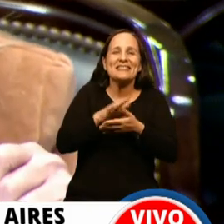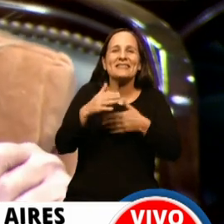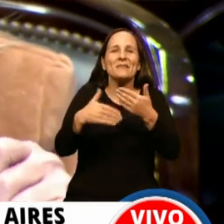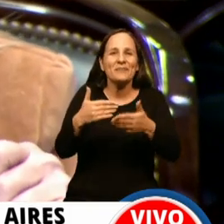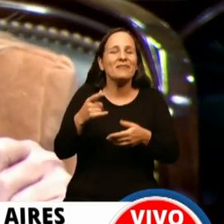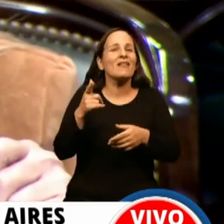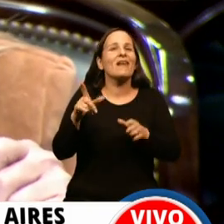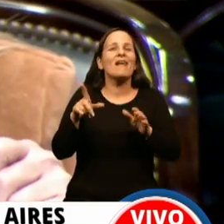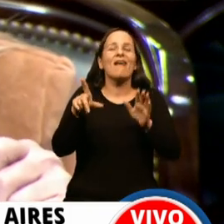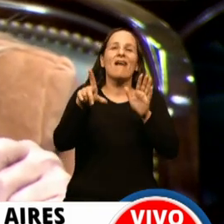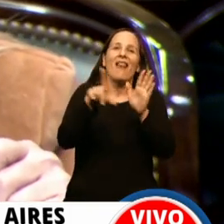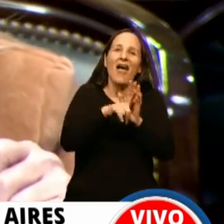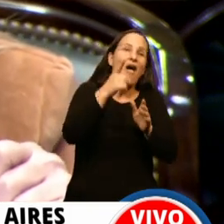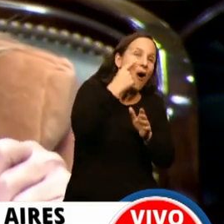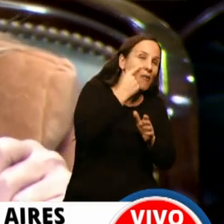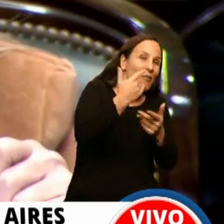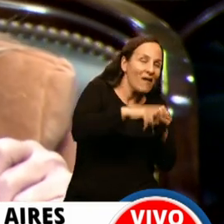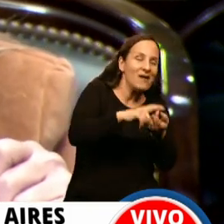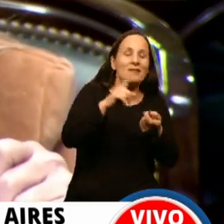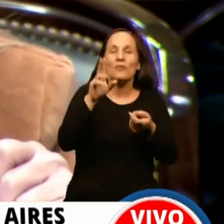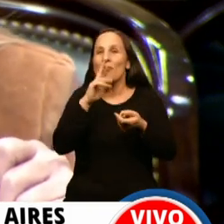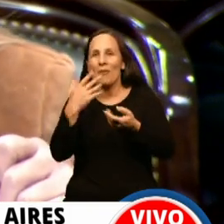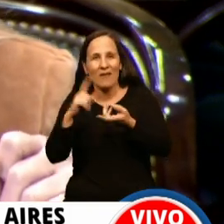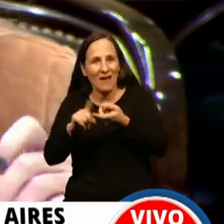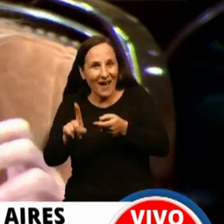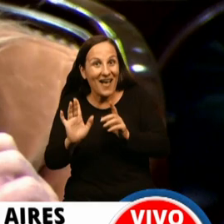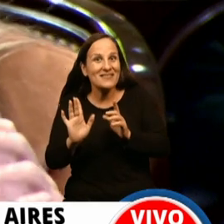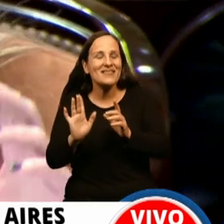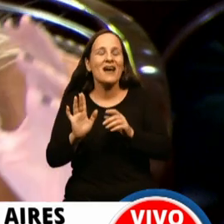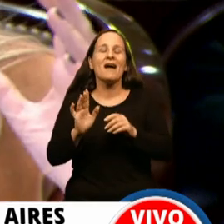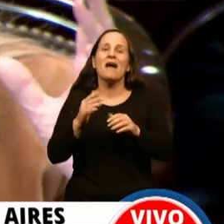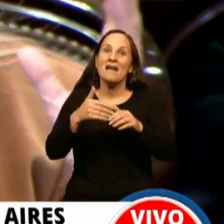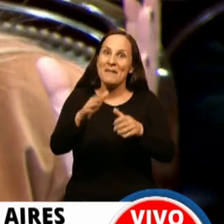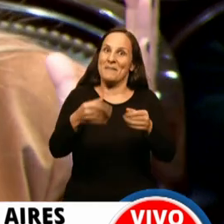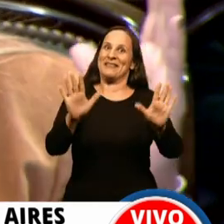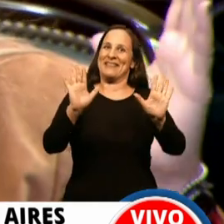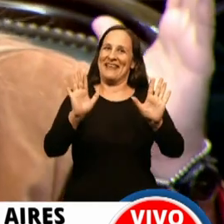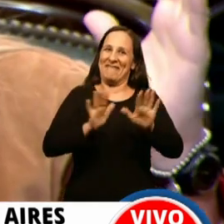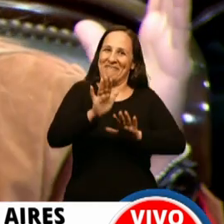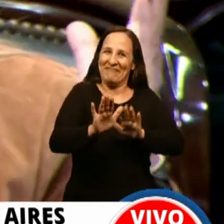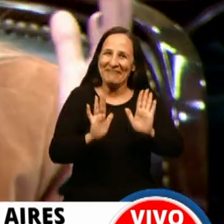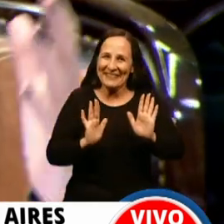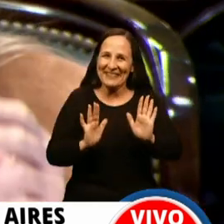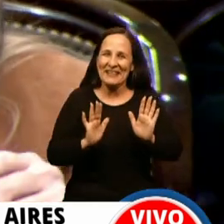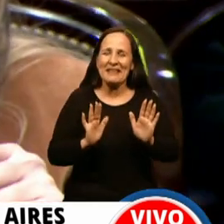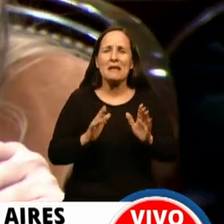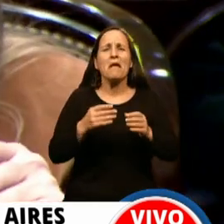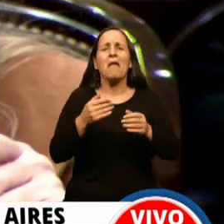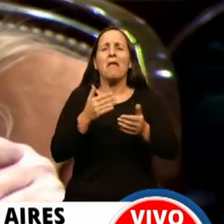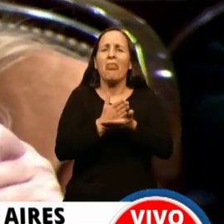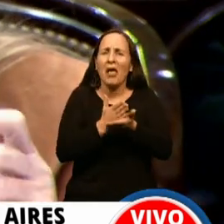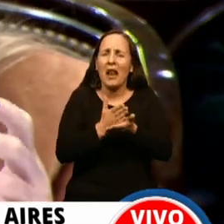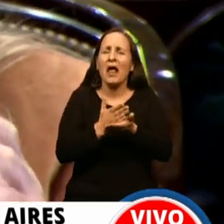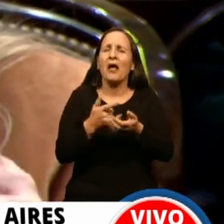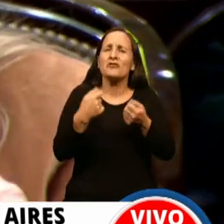la ley de matrimonio igualitario sin duda y que avanzó en una avenida de derechos en una